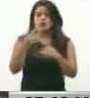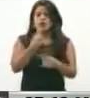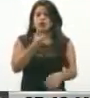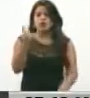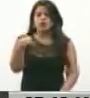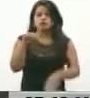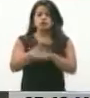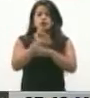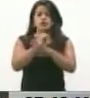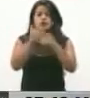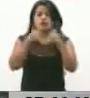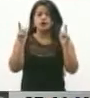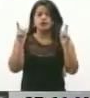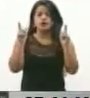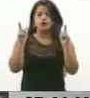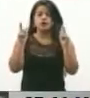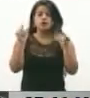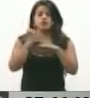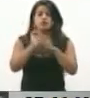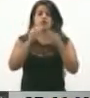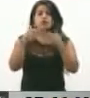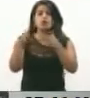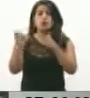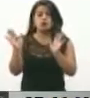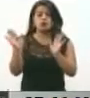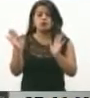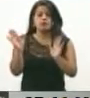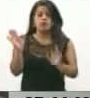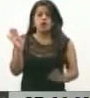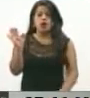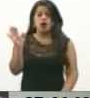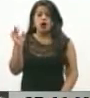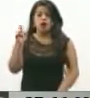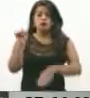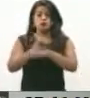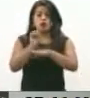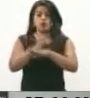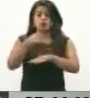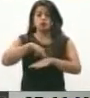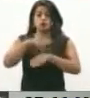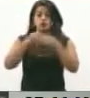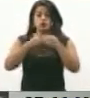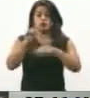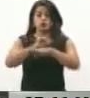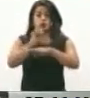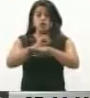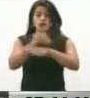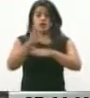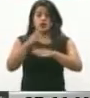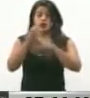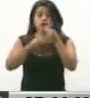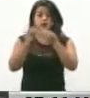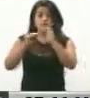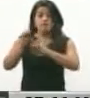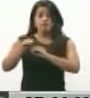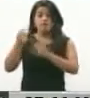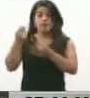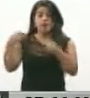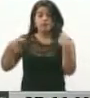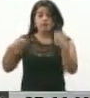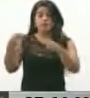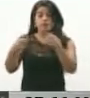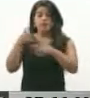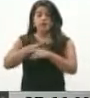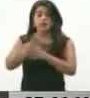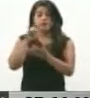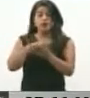libre es básicamente software público. Es decir, un software, este software que nosotros desarrollamos, fue desarrollado con dinero, con recursos que son del